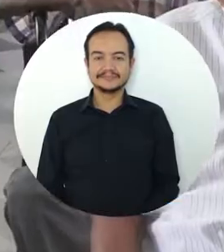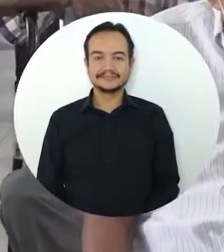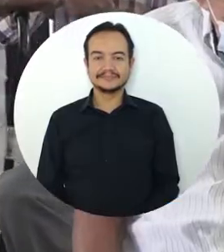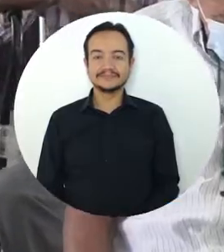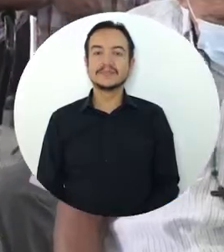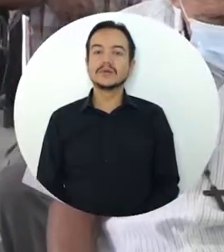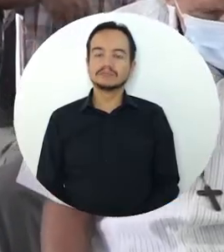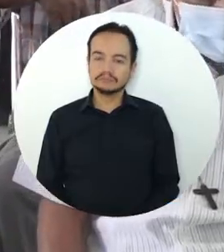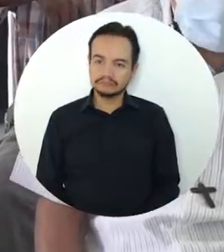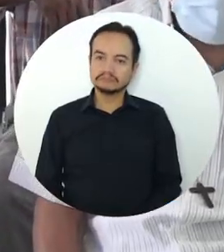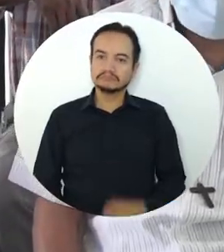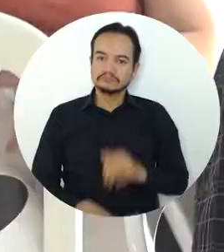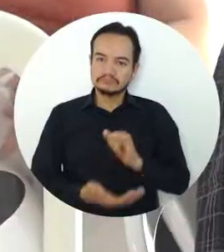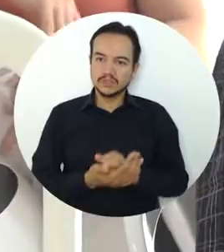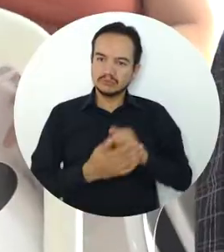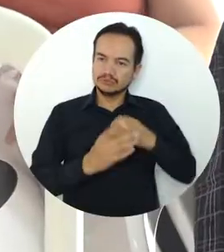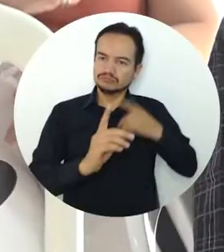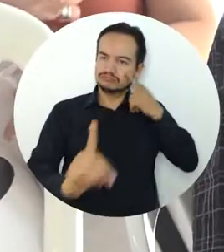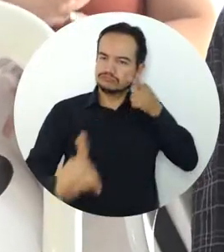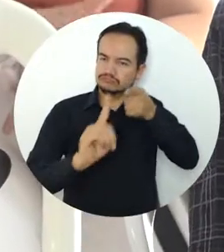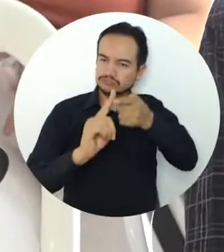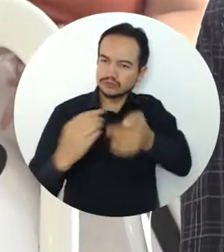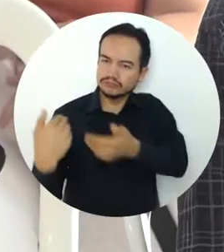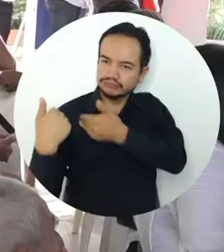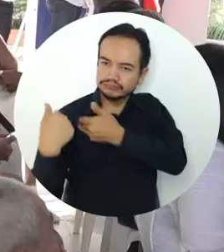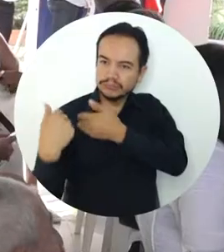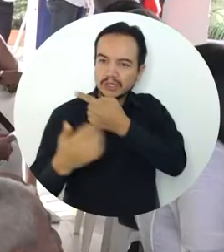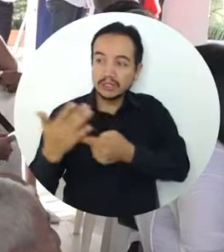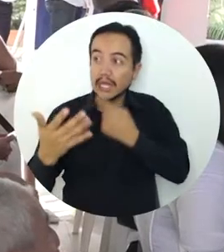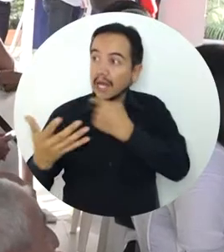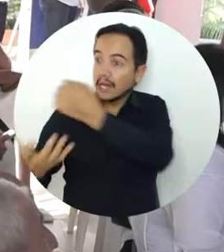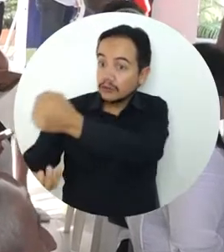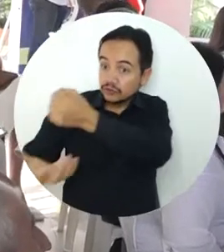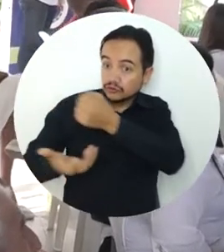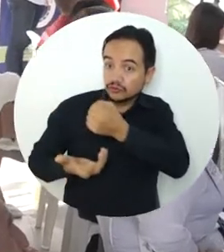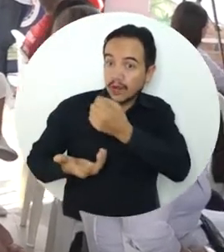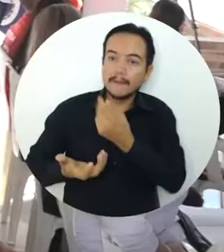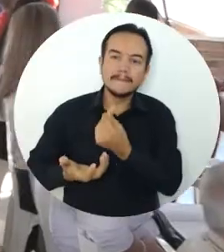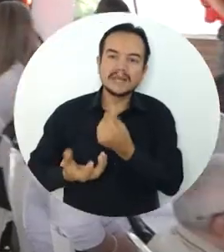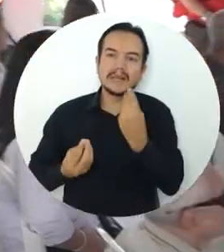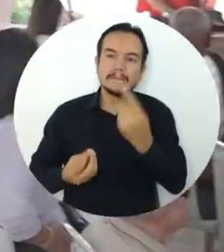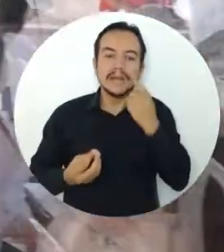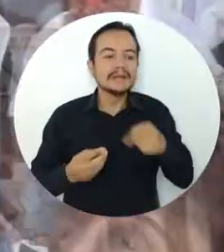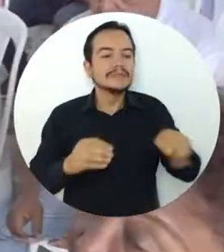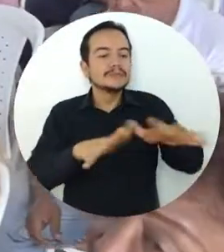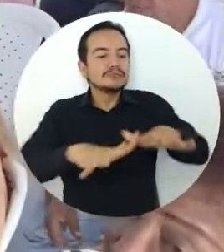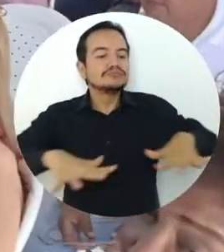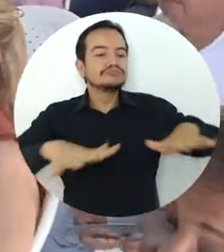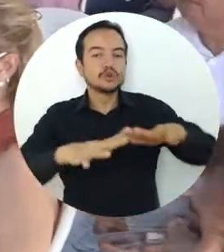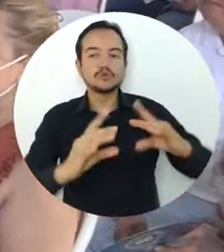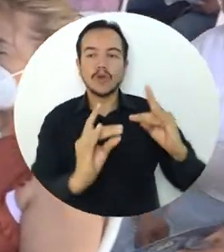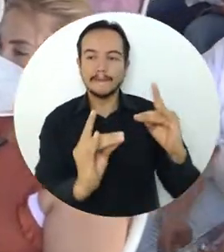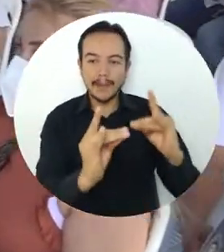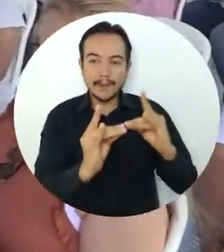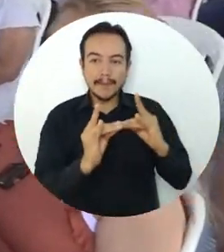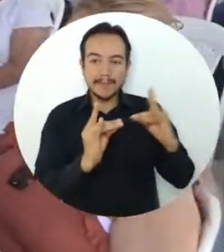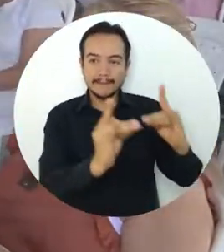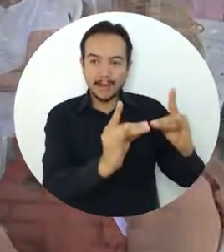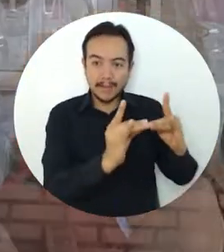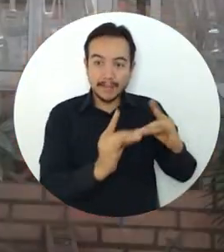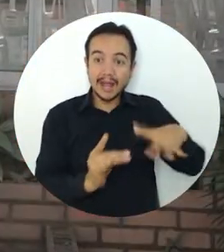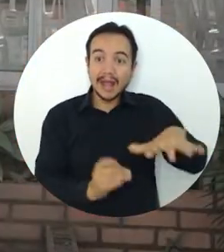continúa en nuestra misión en este momento con este dinero es arreglar el pabellón de mujeres es nuestra prioridad